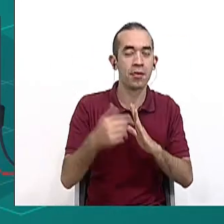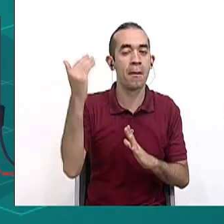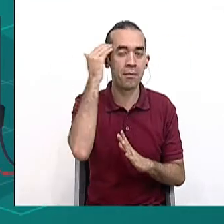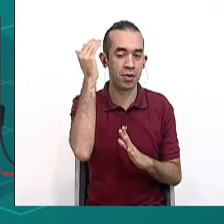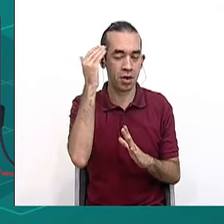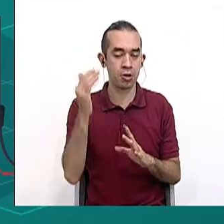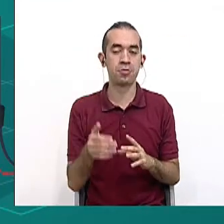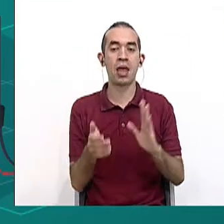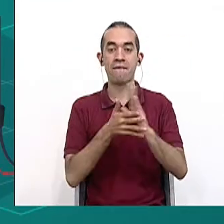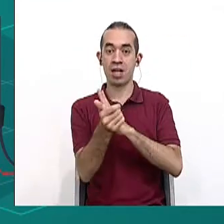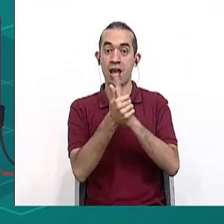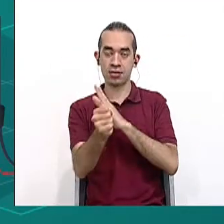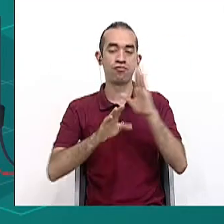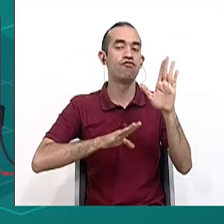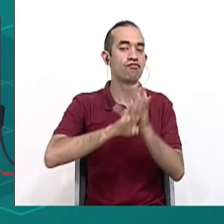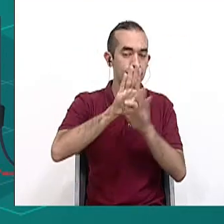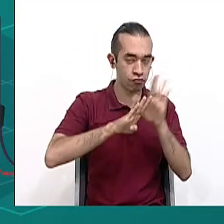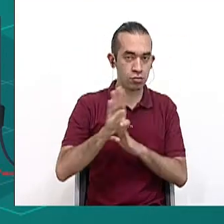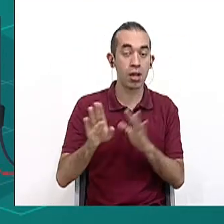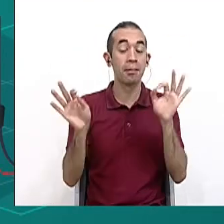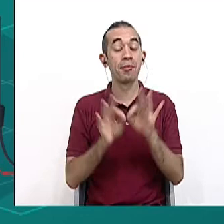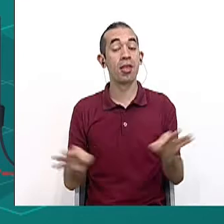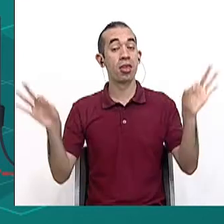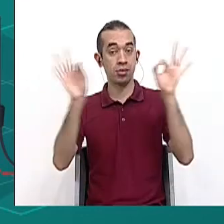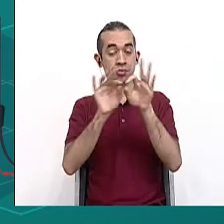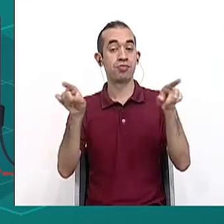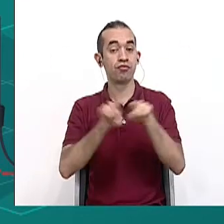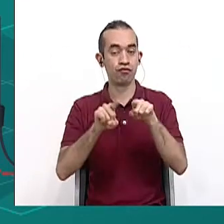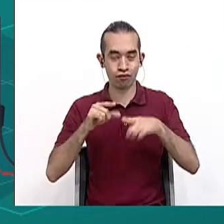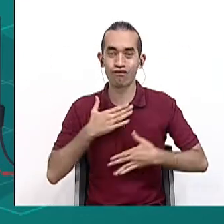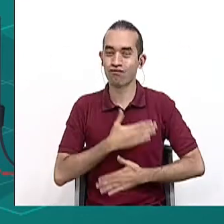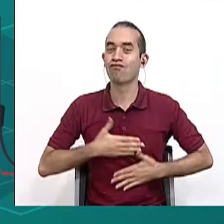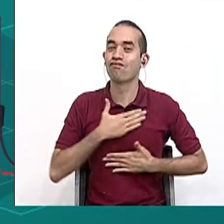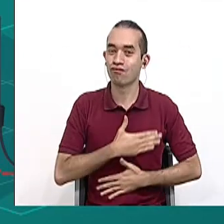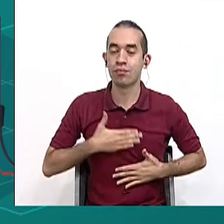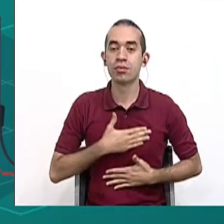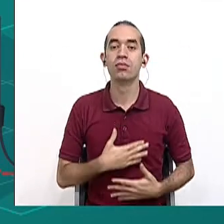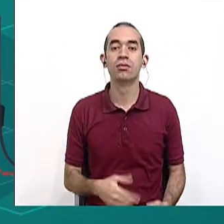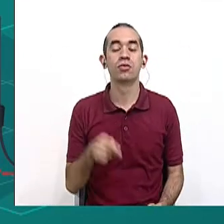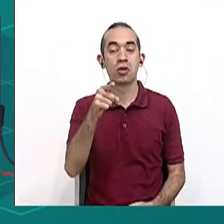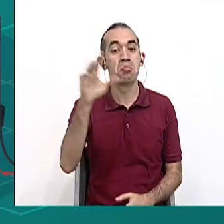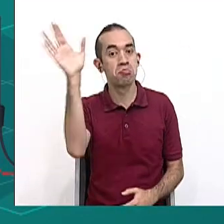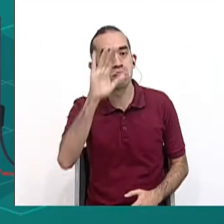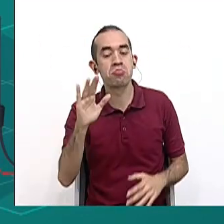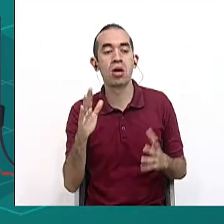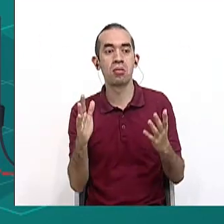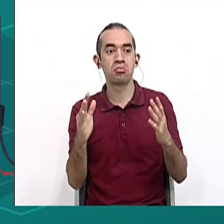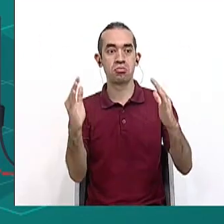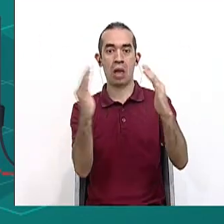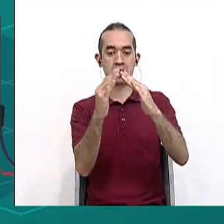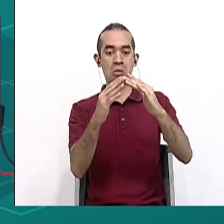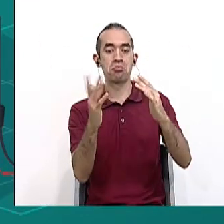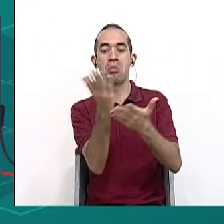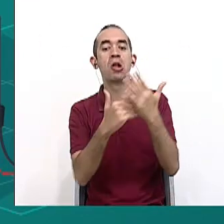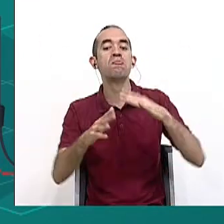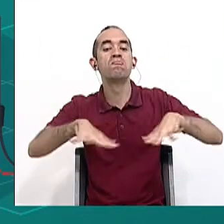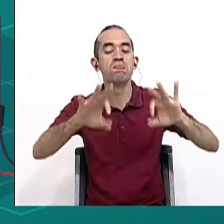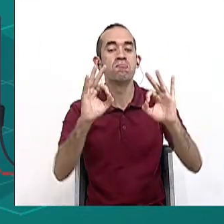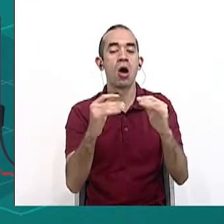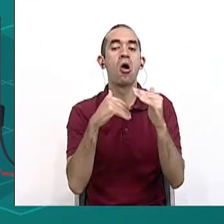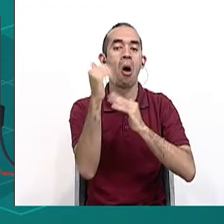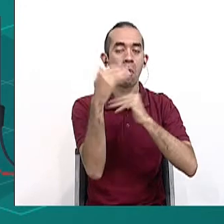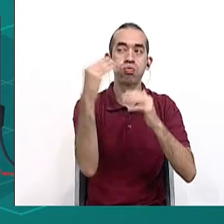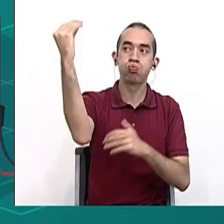conocimientos, desarrollar habilidades y, muy importante, para divertirnos. Busque ese espacio cómodo, iluminado, donde pueda tener un